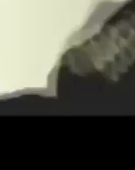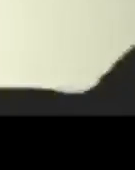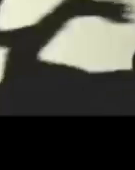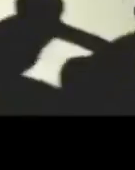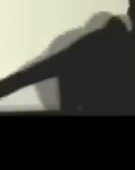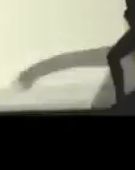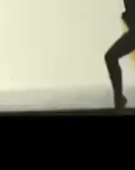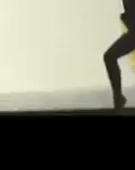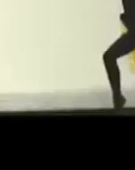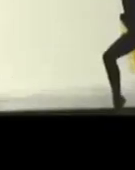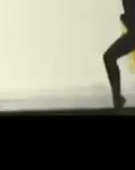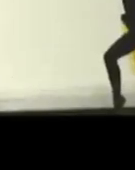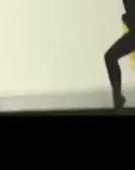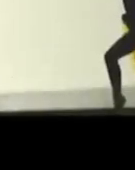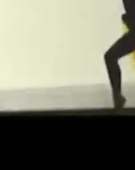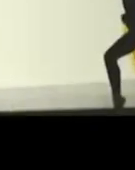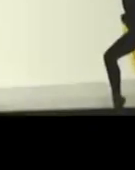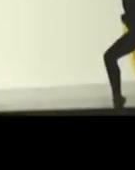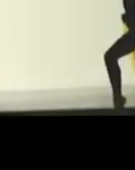en sus costas,